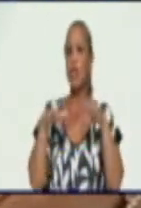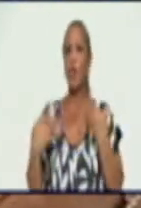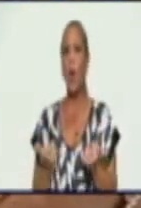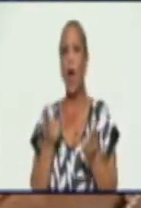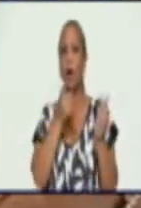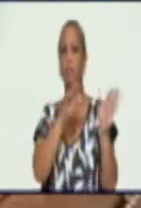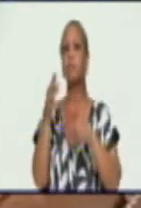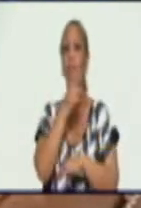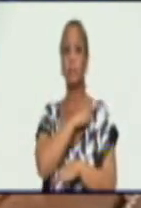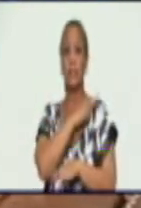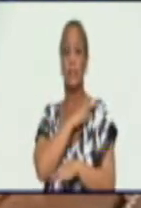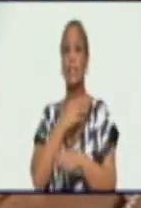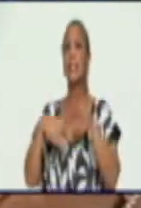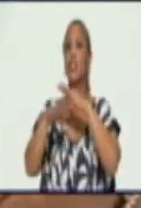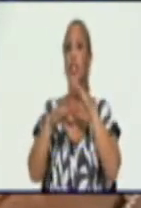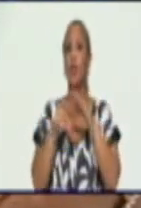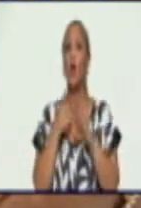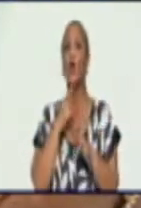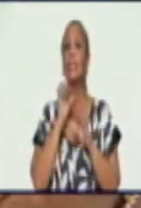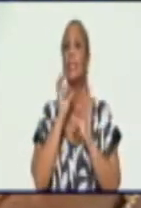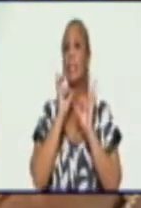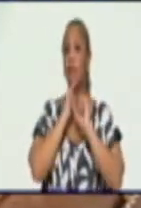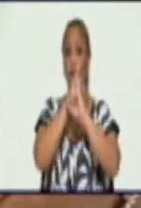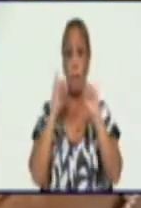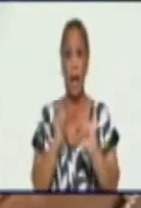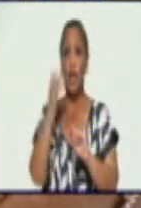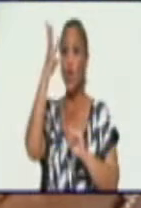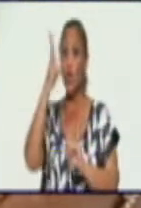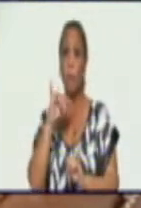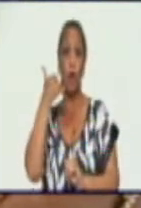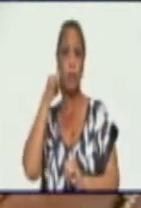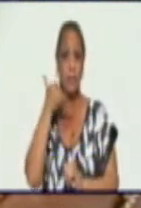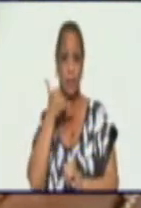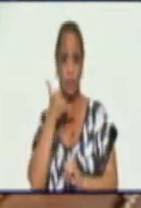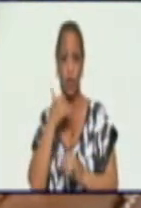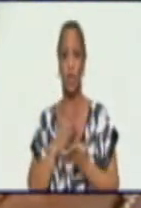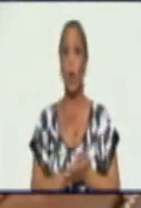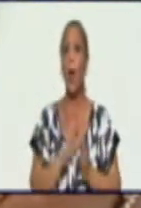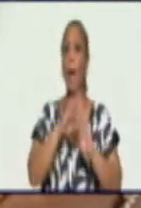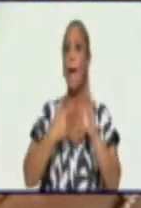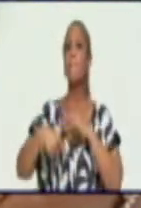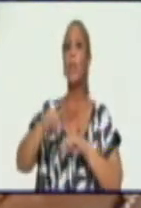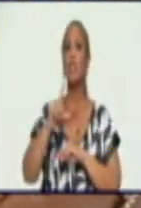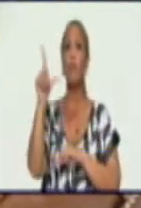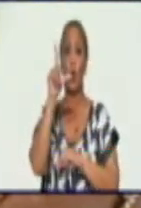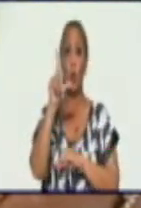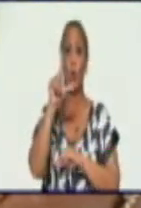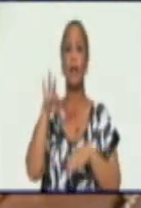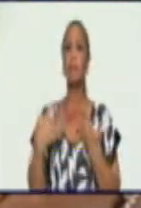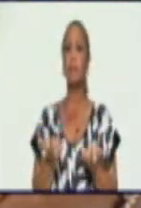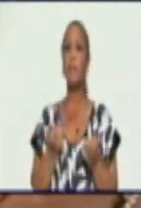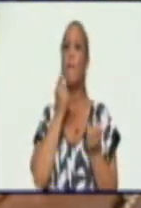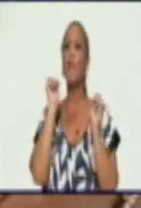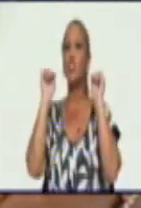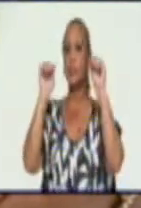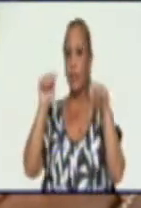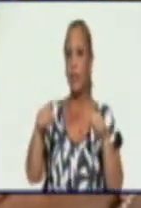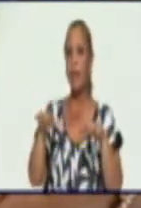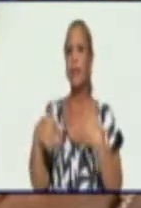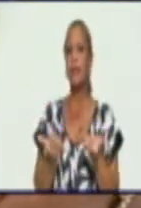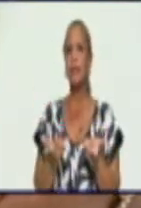territorios que hay que divulgar los números telefónicos e incluso el próximo lunes vamos a darle la posibilidad de que se